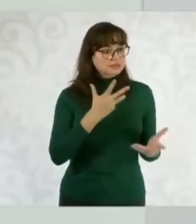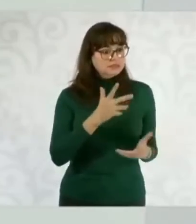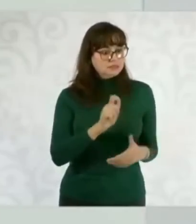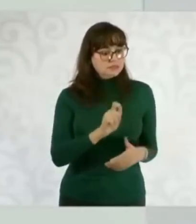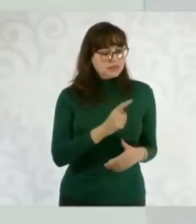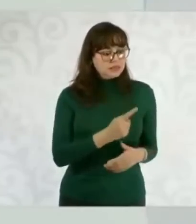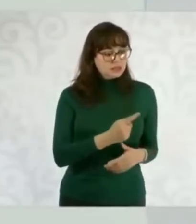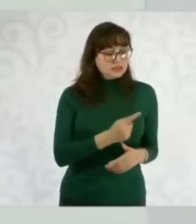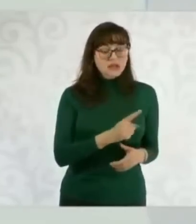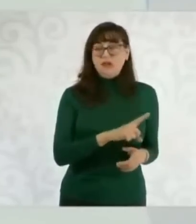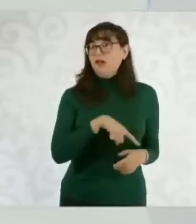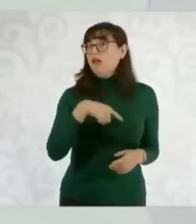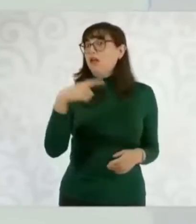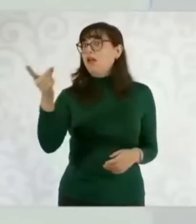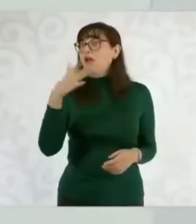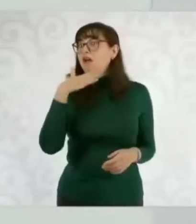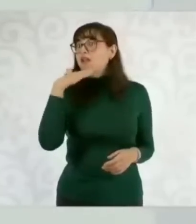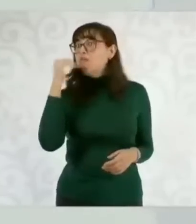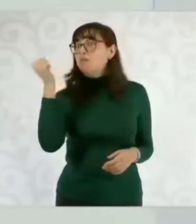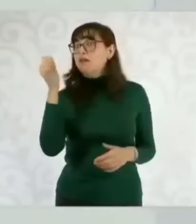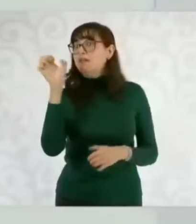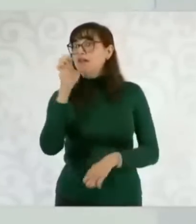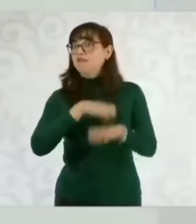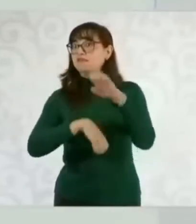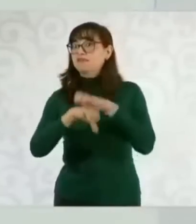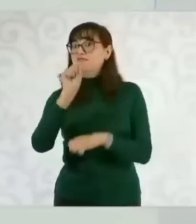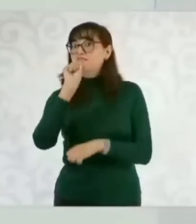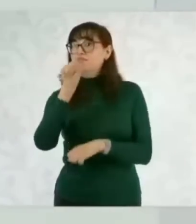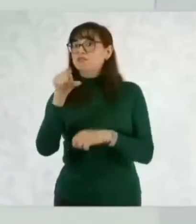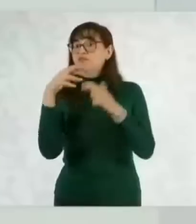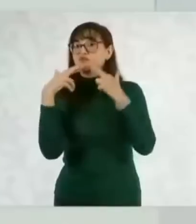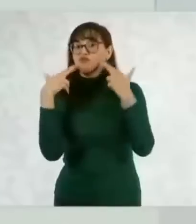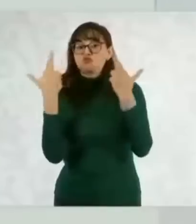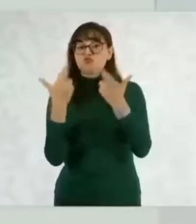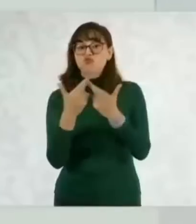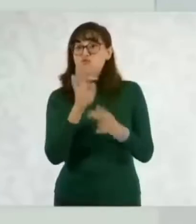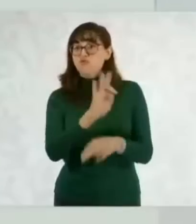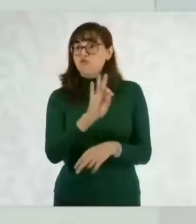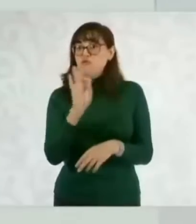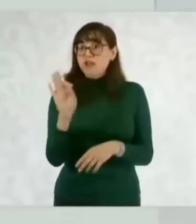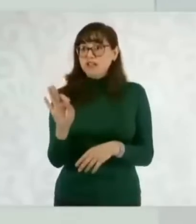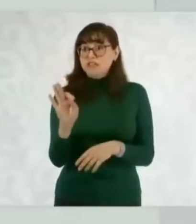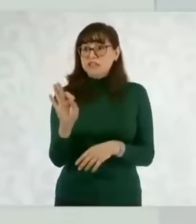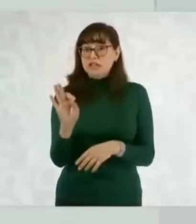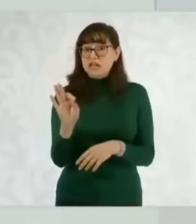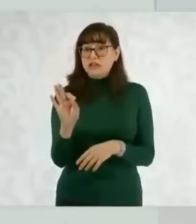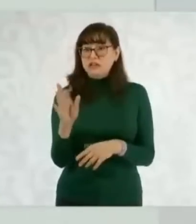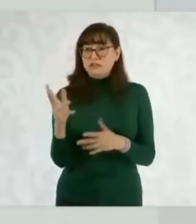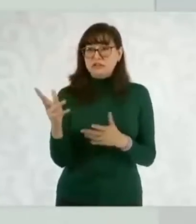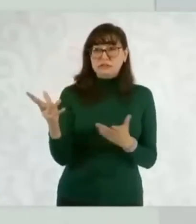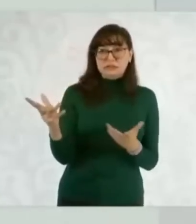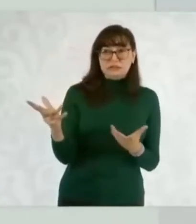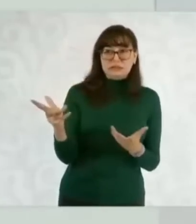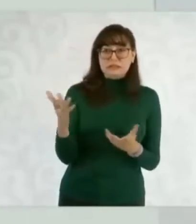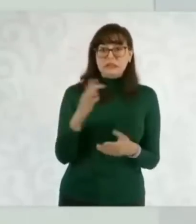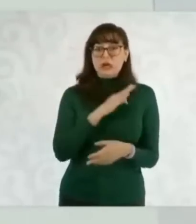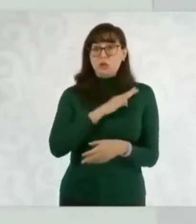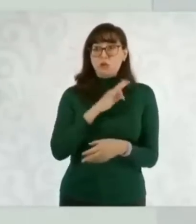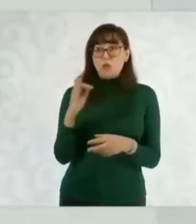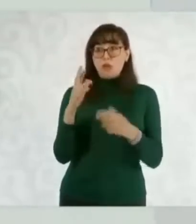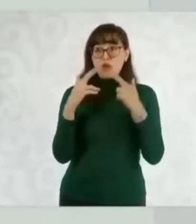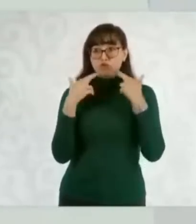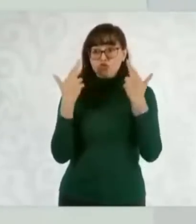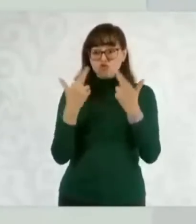y el gobierno de Alemania, si se puede mover eso para el 20 en la tarde, que lo